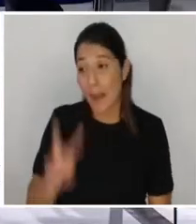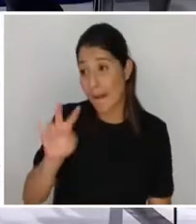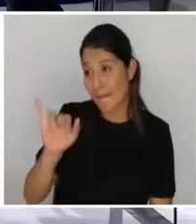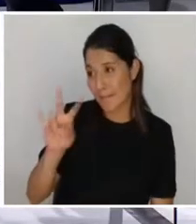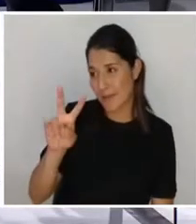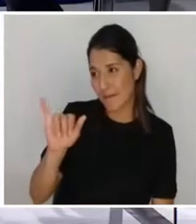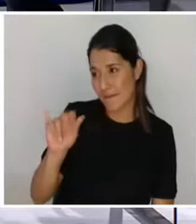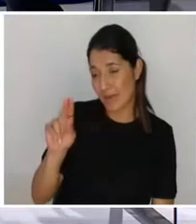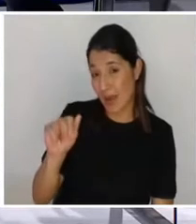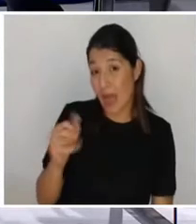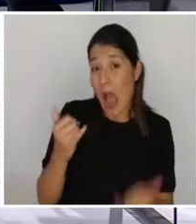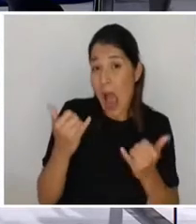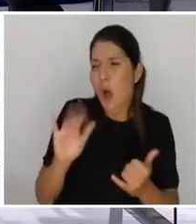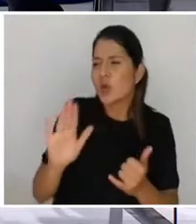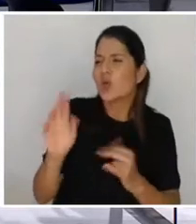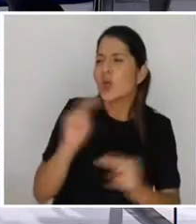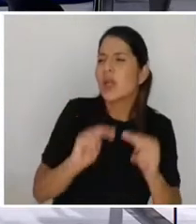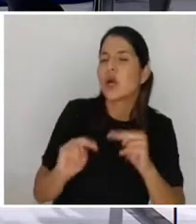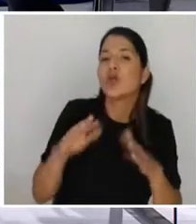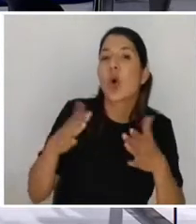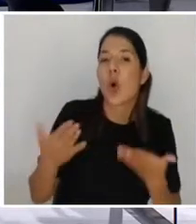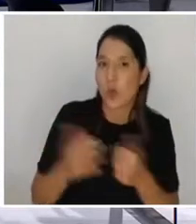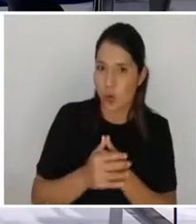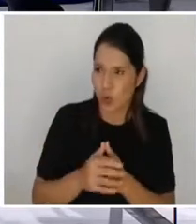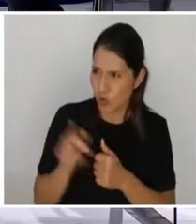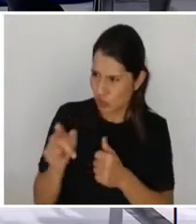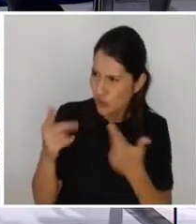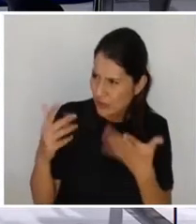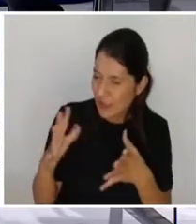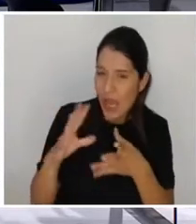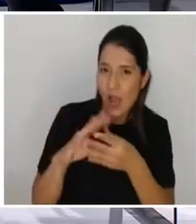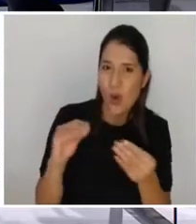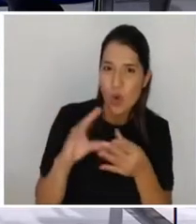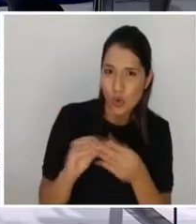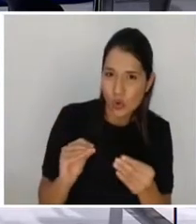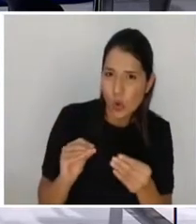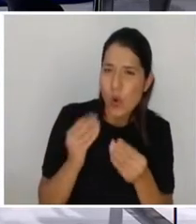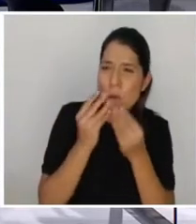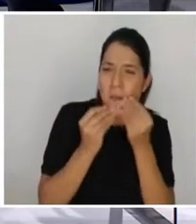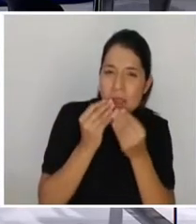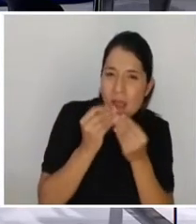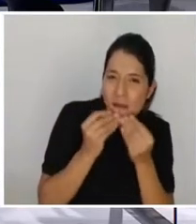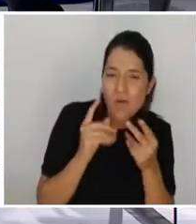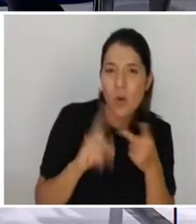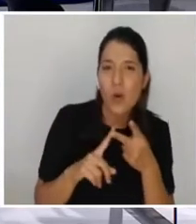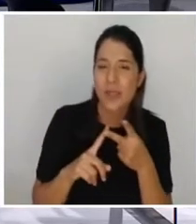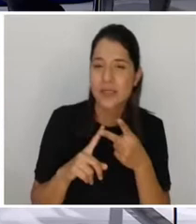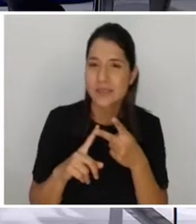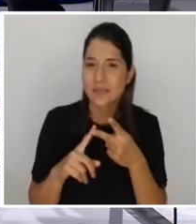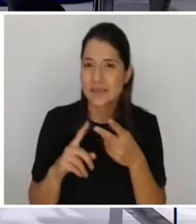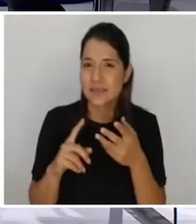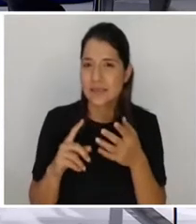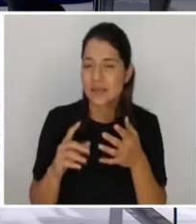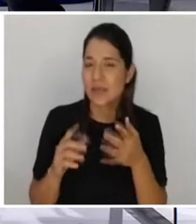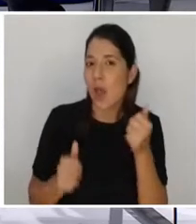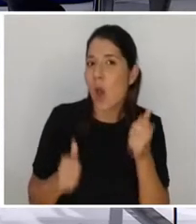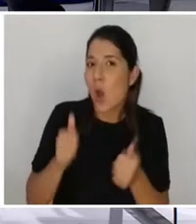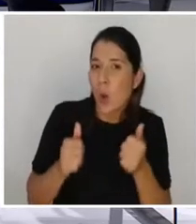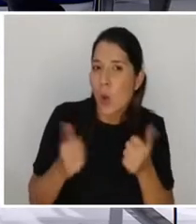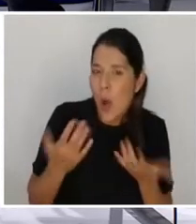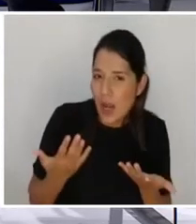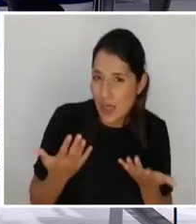tu negocio? Bueno, ya nos habías comentado los sabores y demás, en cuáles, si venden